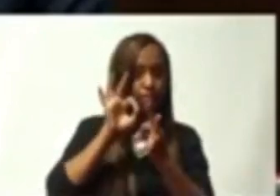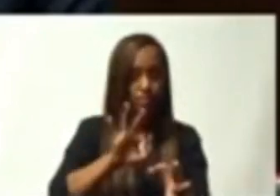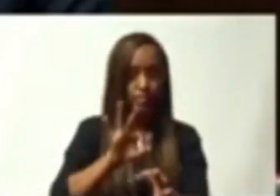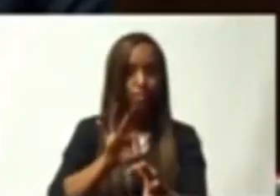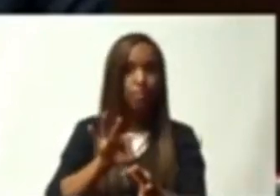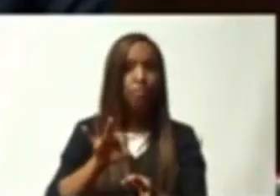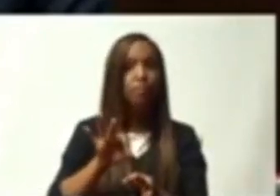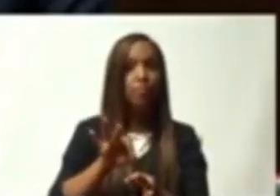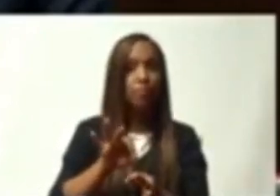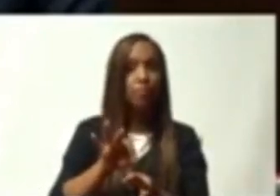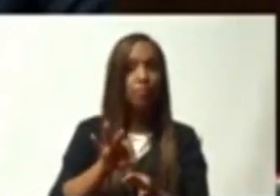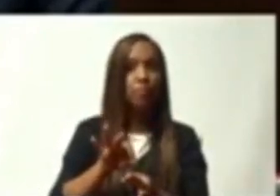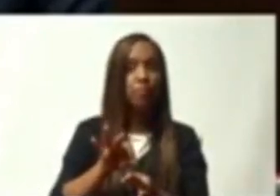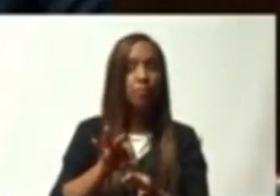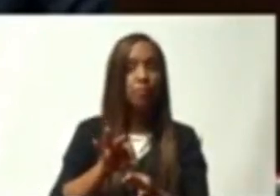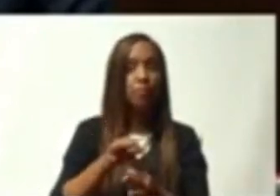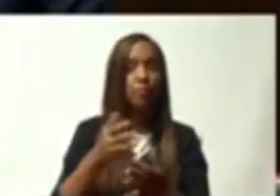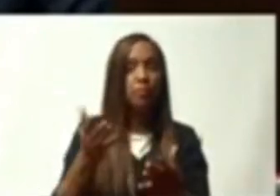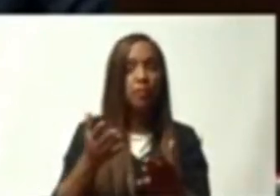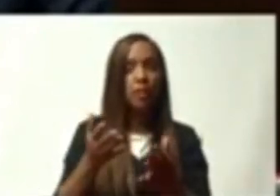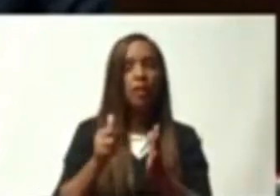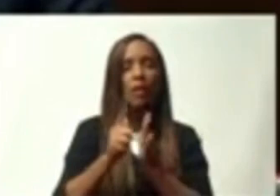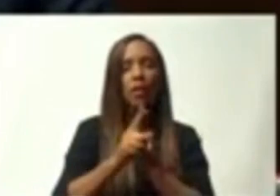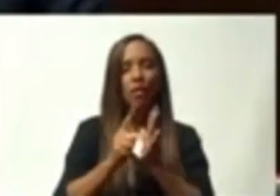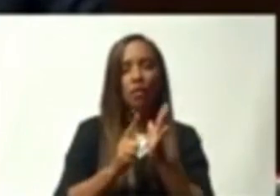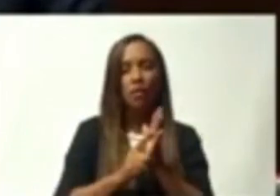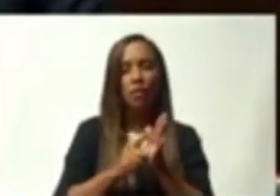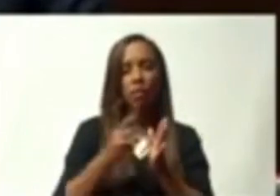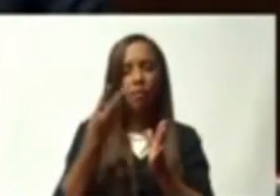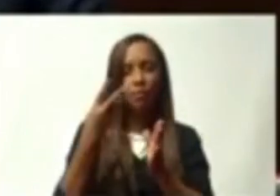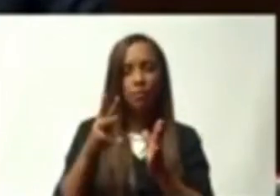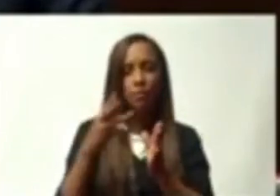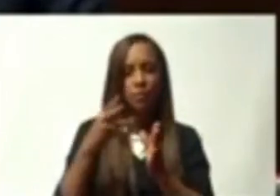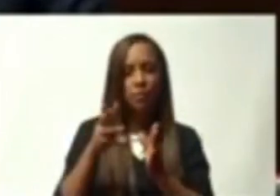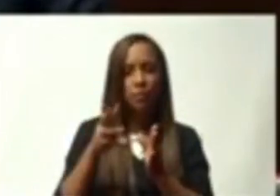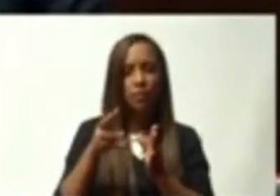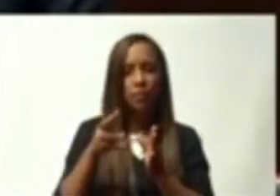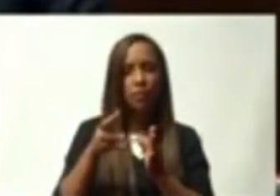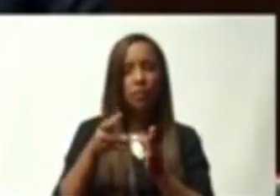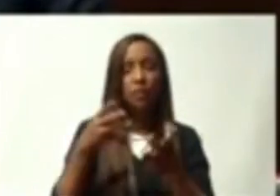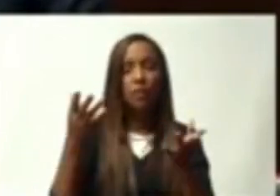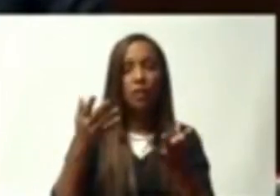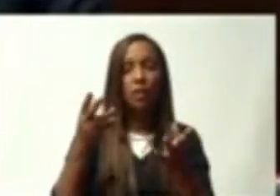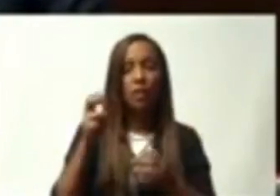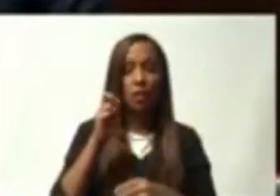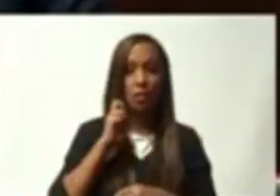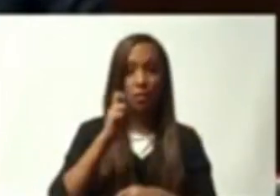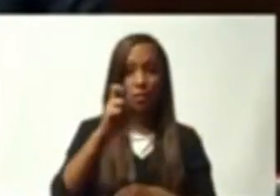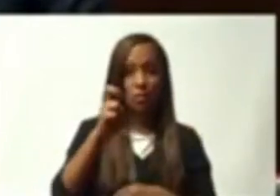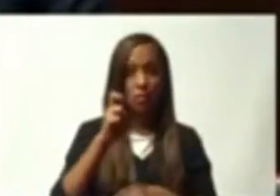1763-17 sobre transporte, movilidad y seguridad vial.